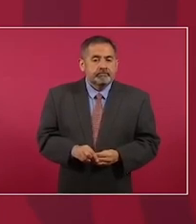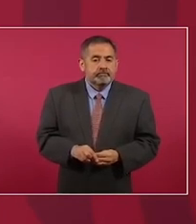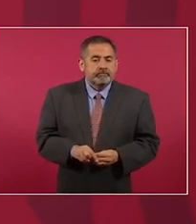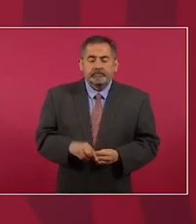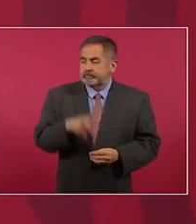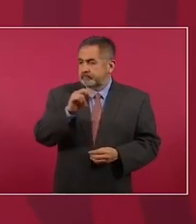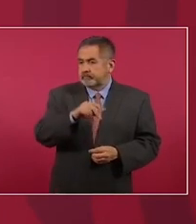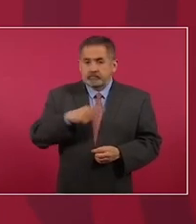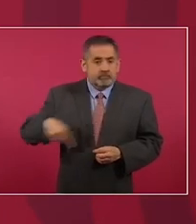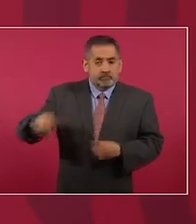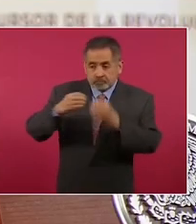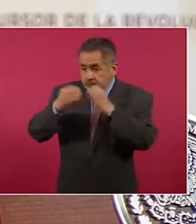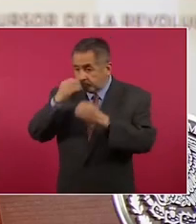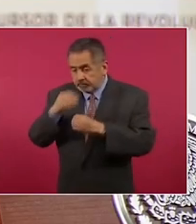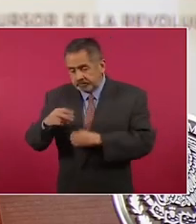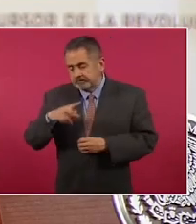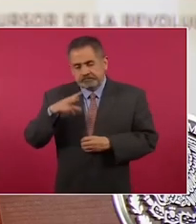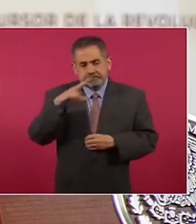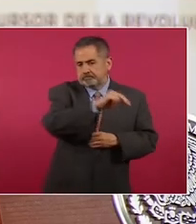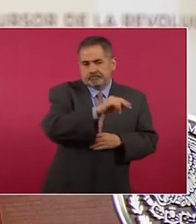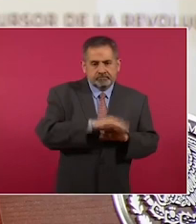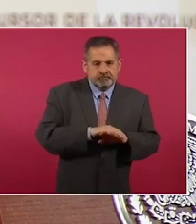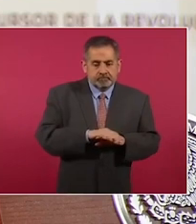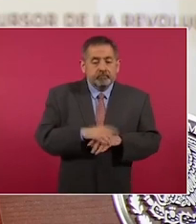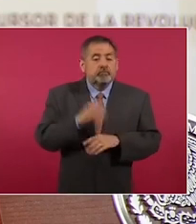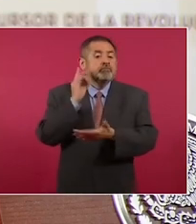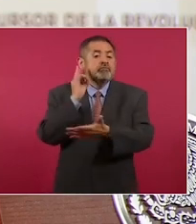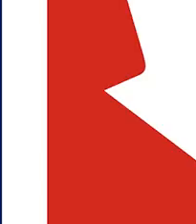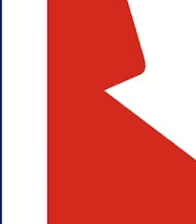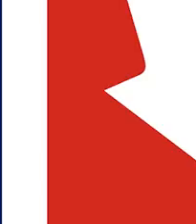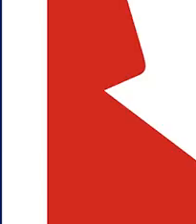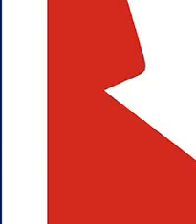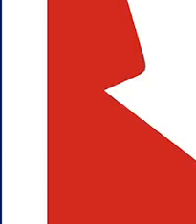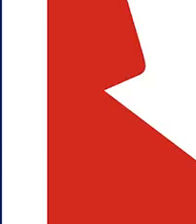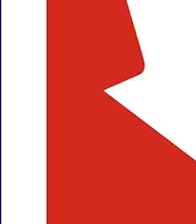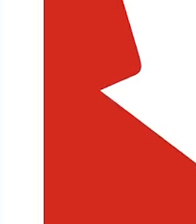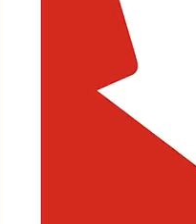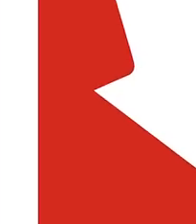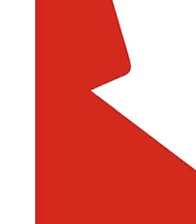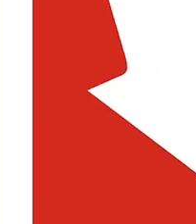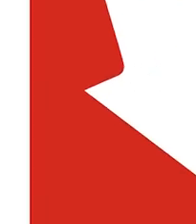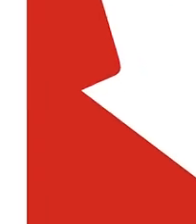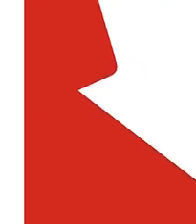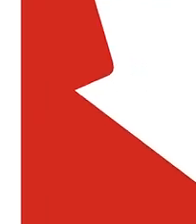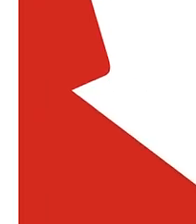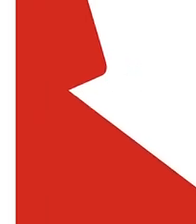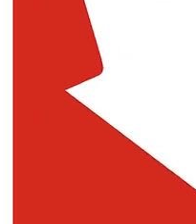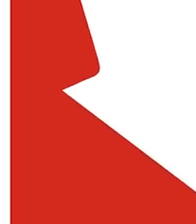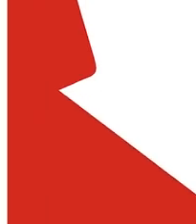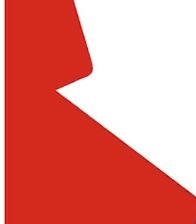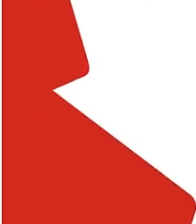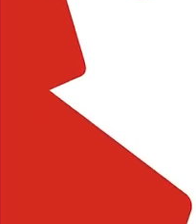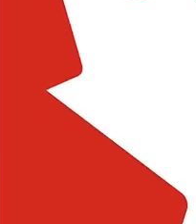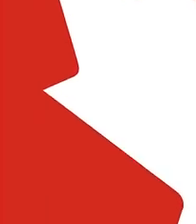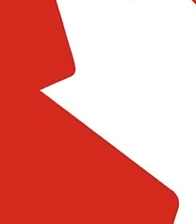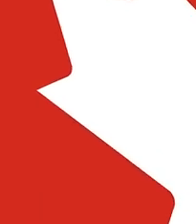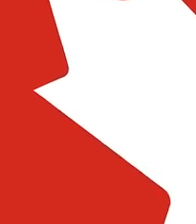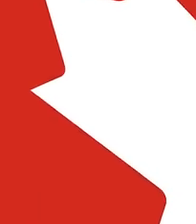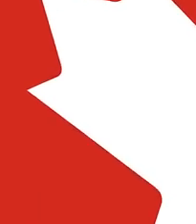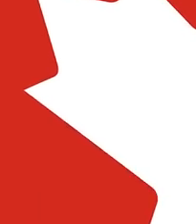Para el consumo humano, maíz blanco. Y bueno, pues hay un acuerdo de libre